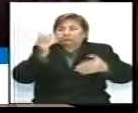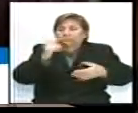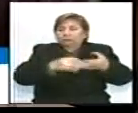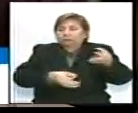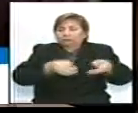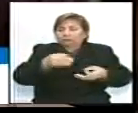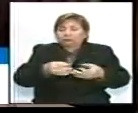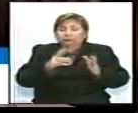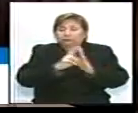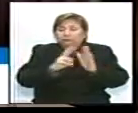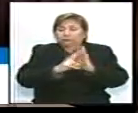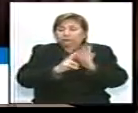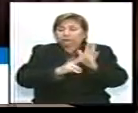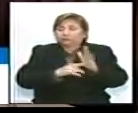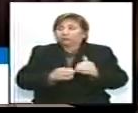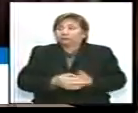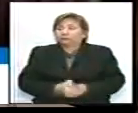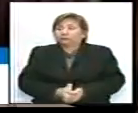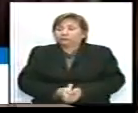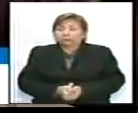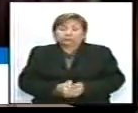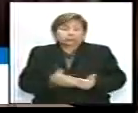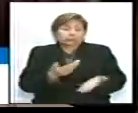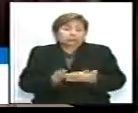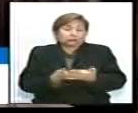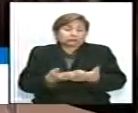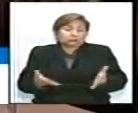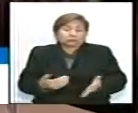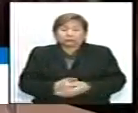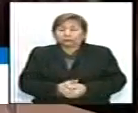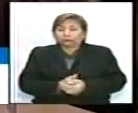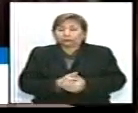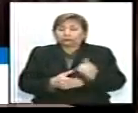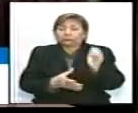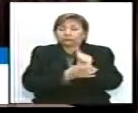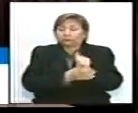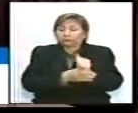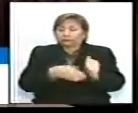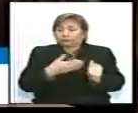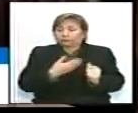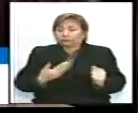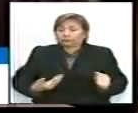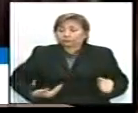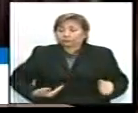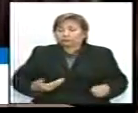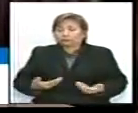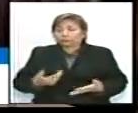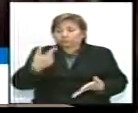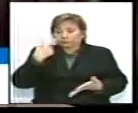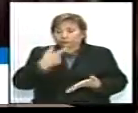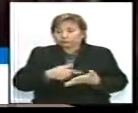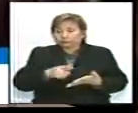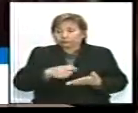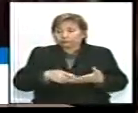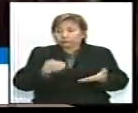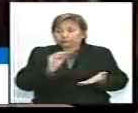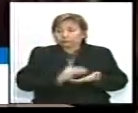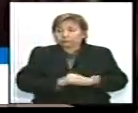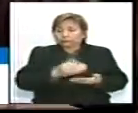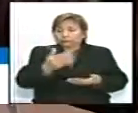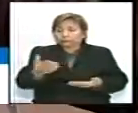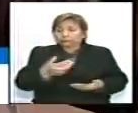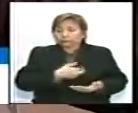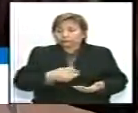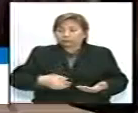justicia, que es un requisito para una detención preliminar judicial o para una prisión preventiva de acuerdo al estado de la investigación. Además, señor presidente,